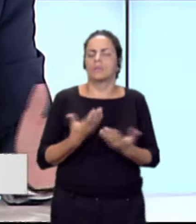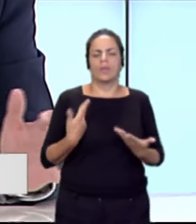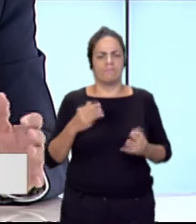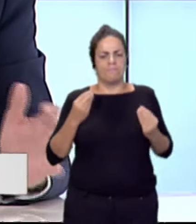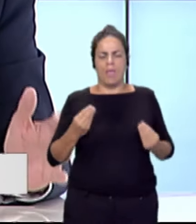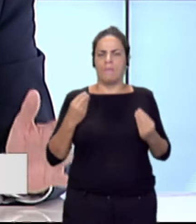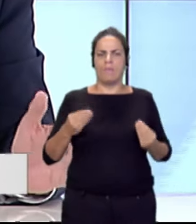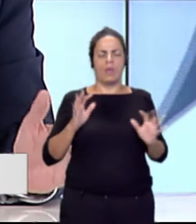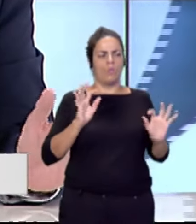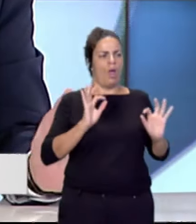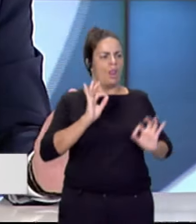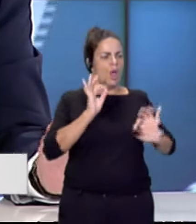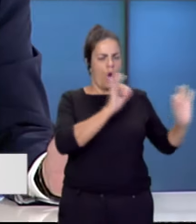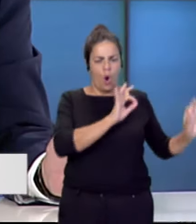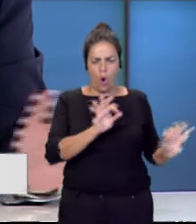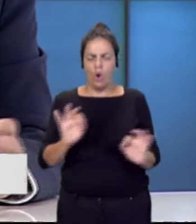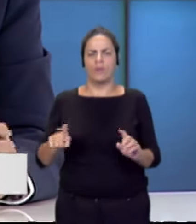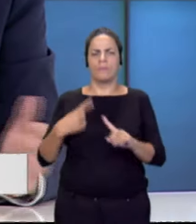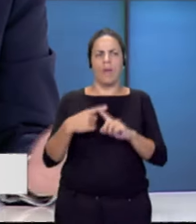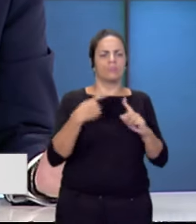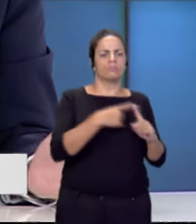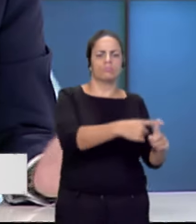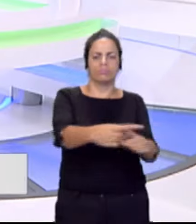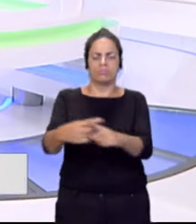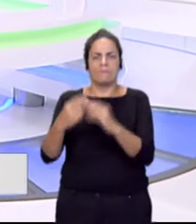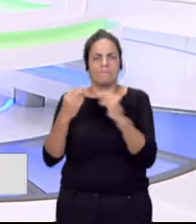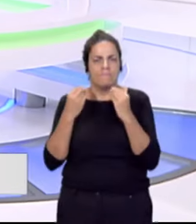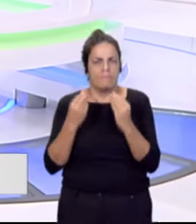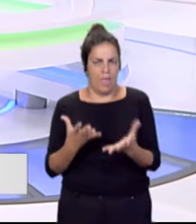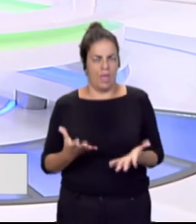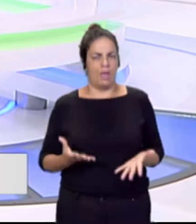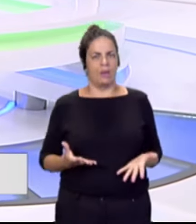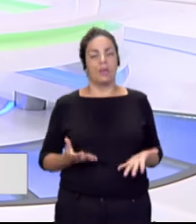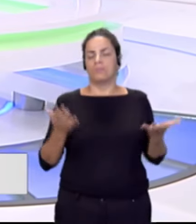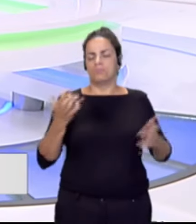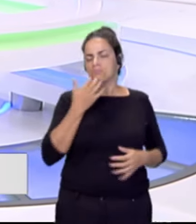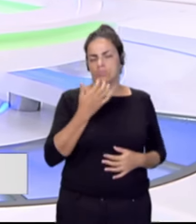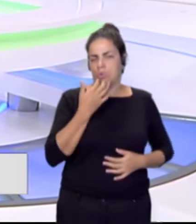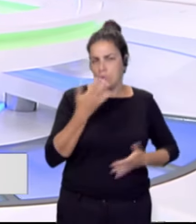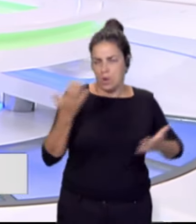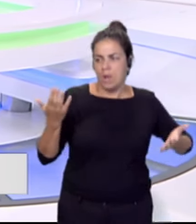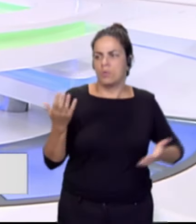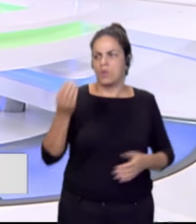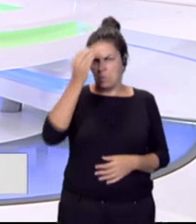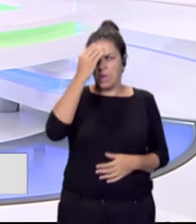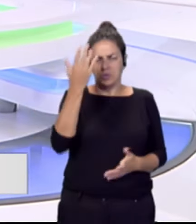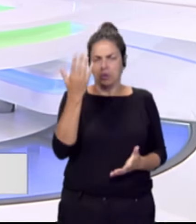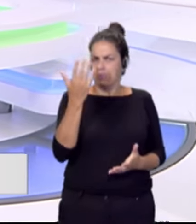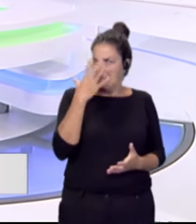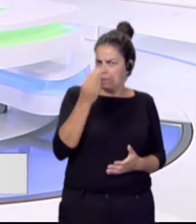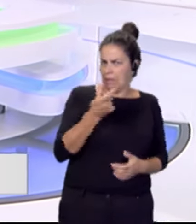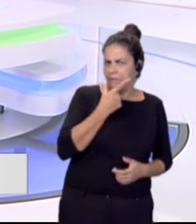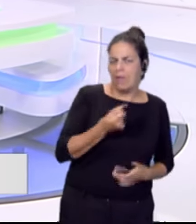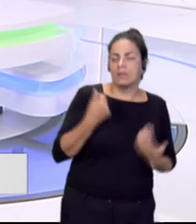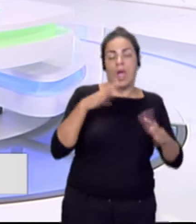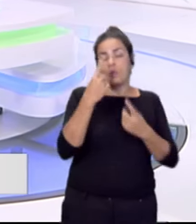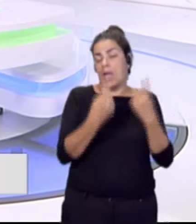ordenado y razonablemente distribuido. Yo pongo un ejemplo que, en fin, que yo creo que se entiende bastante bien, aunque algunos se